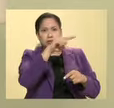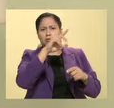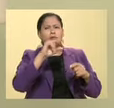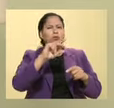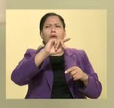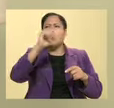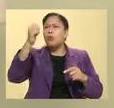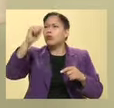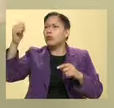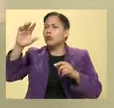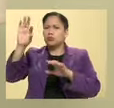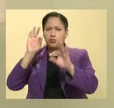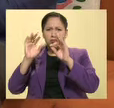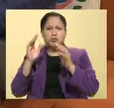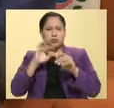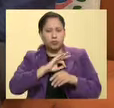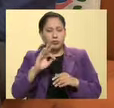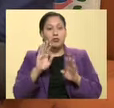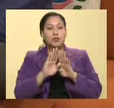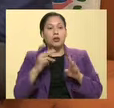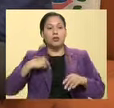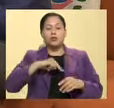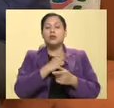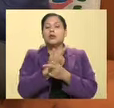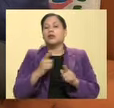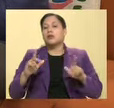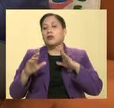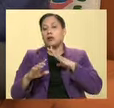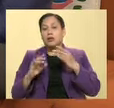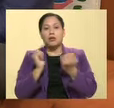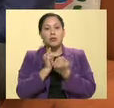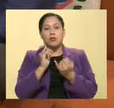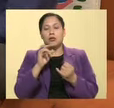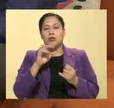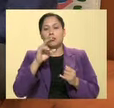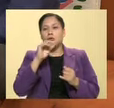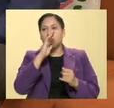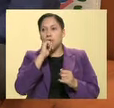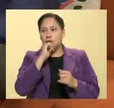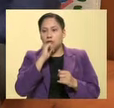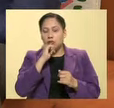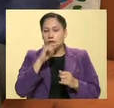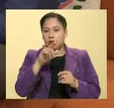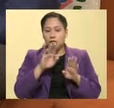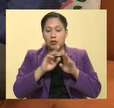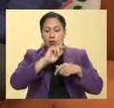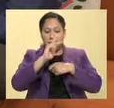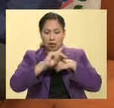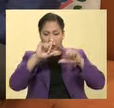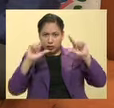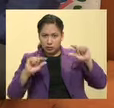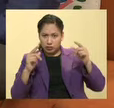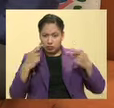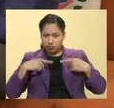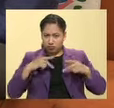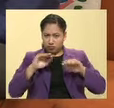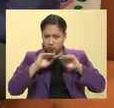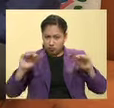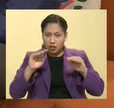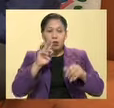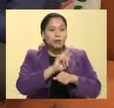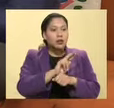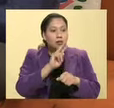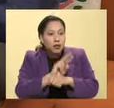perfiles, en esas actividades que nosotros tenemos en internet y que no podría estar, yo creo, en un país democrático vigilada